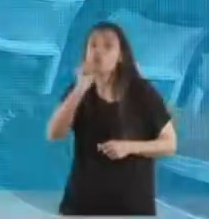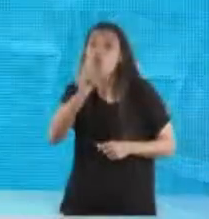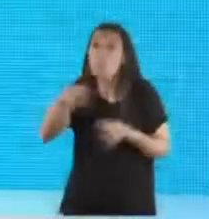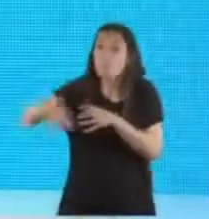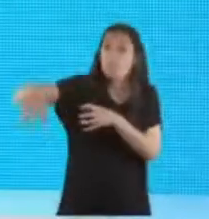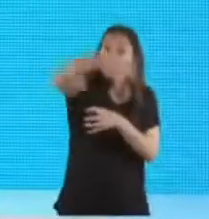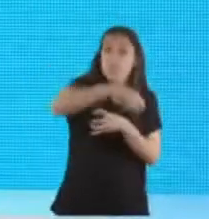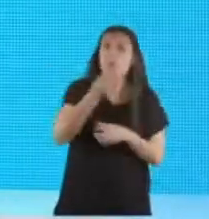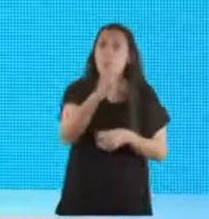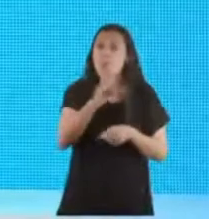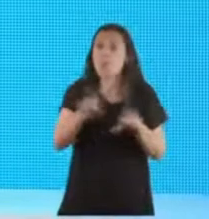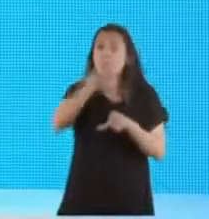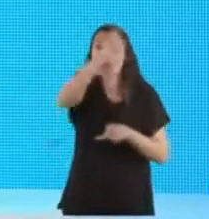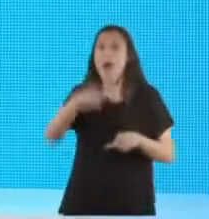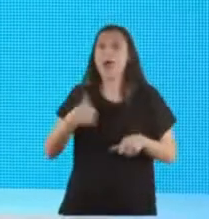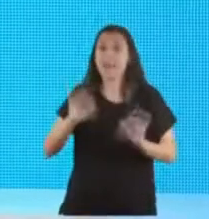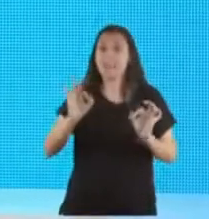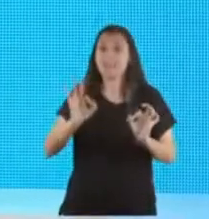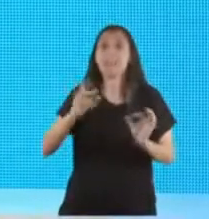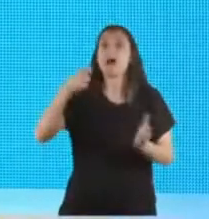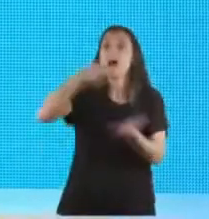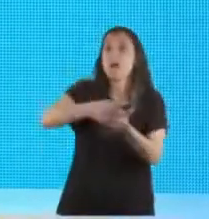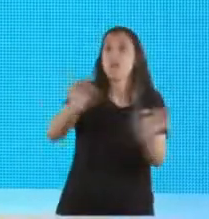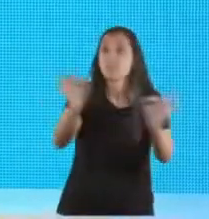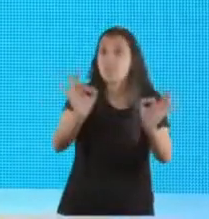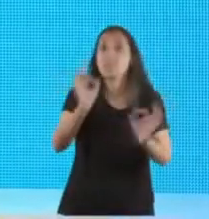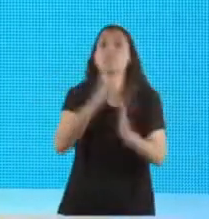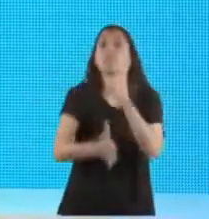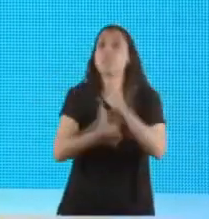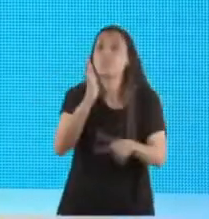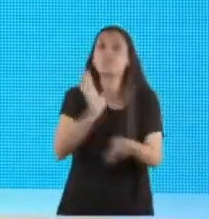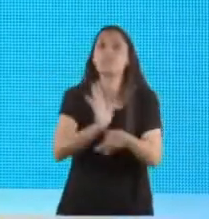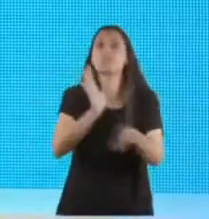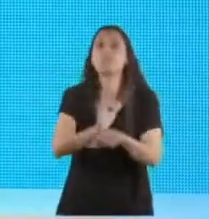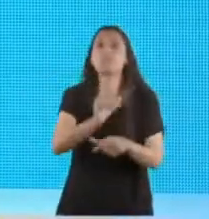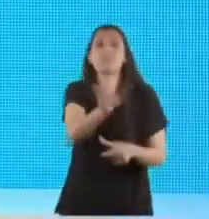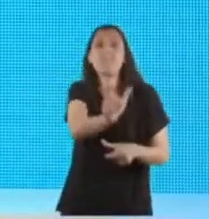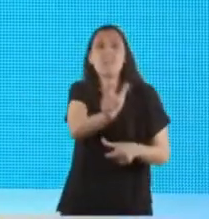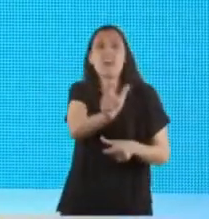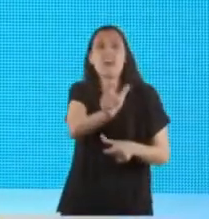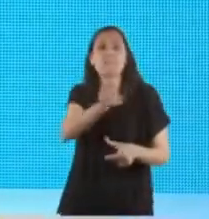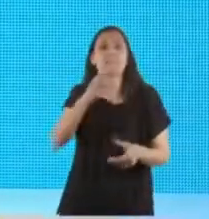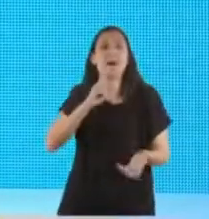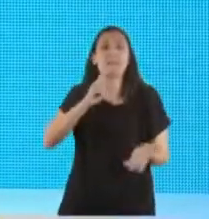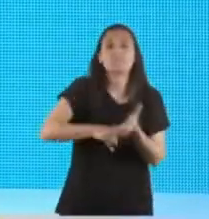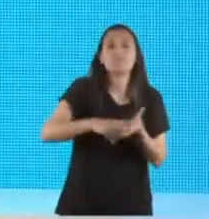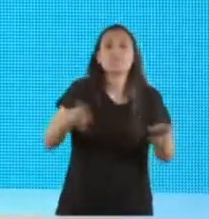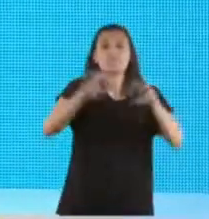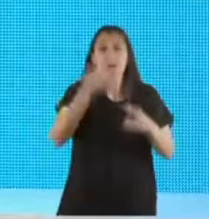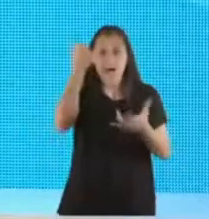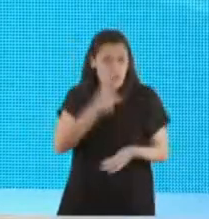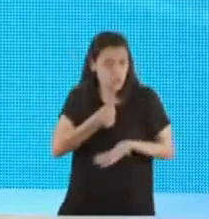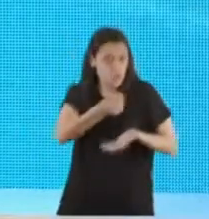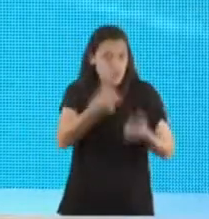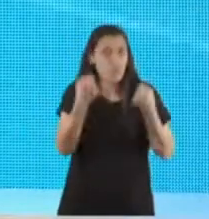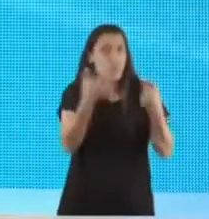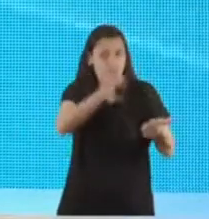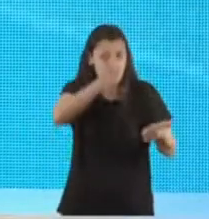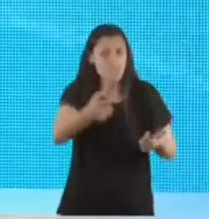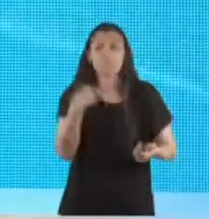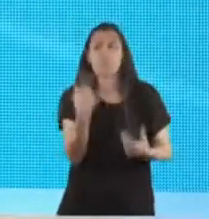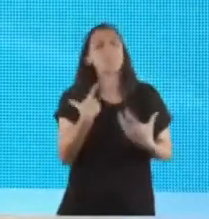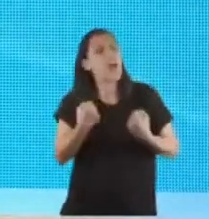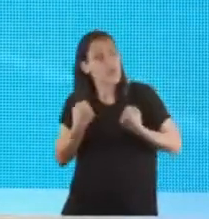Argentina que no van a pagar la tarifa diferenciada, que van a pagar la tarifa subsidiada en un